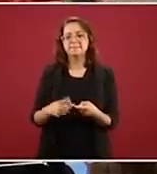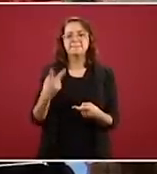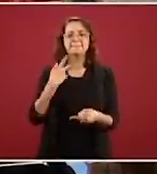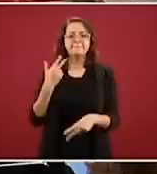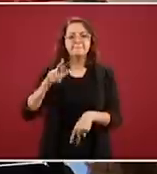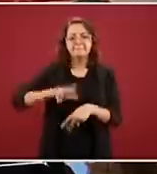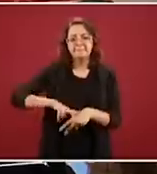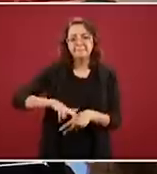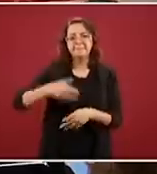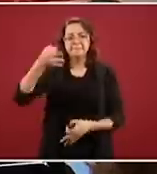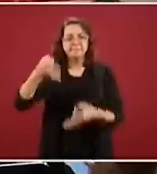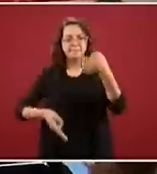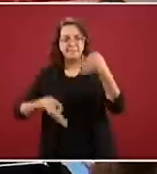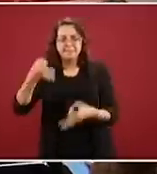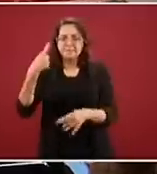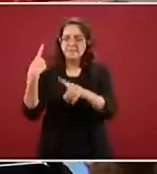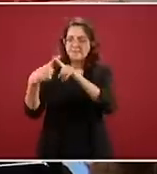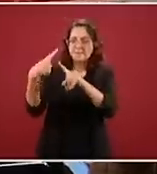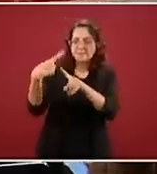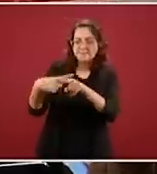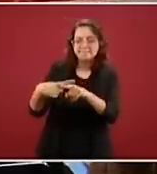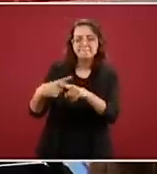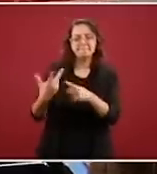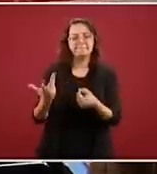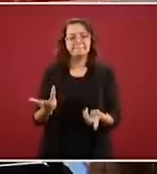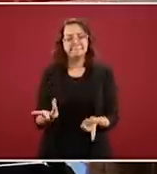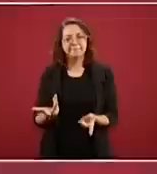procuradores, ahora fiscales?